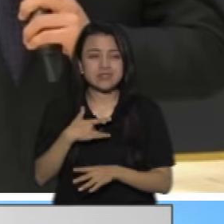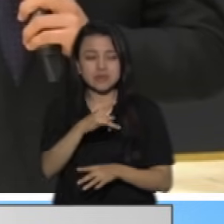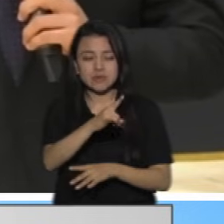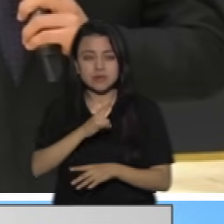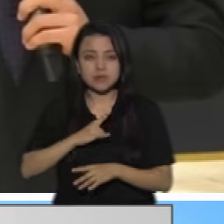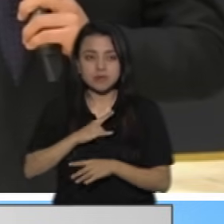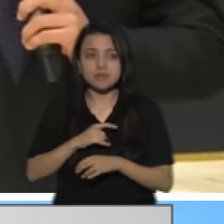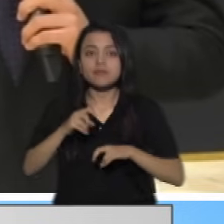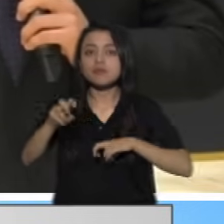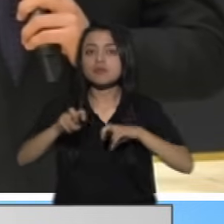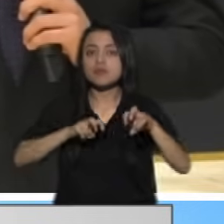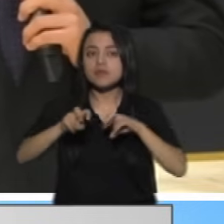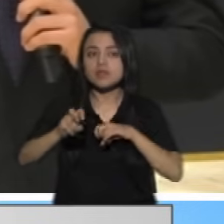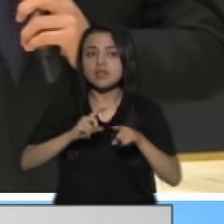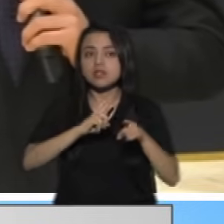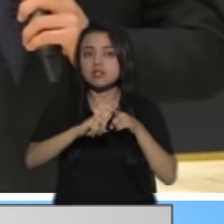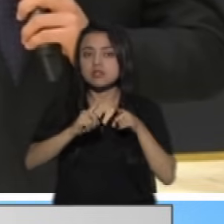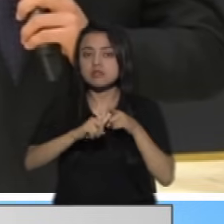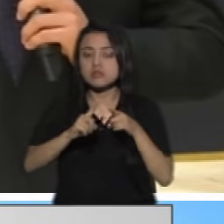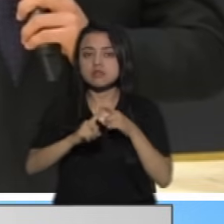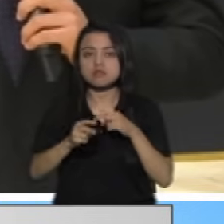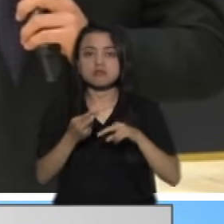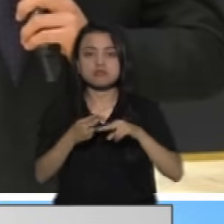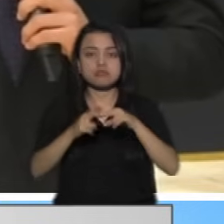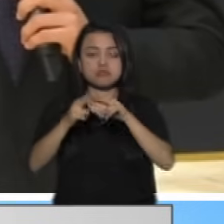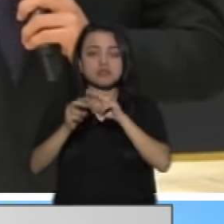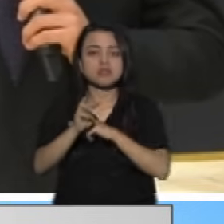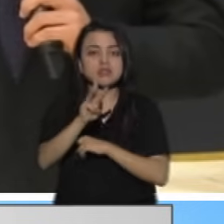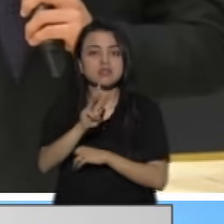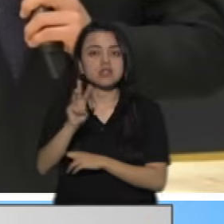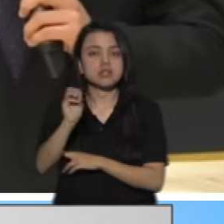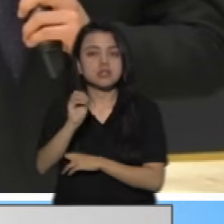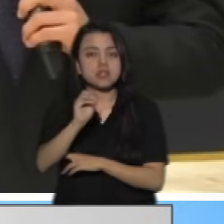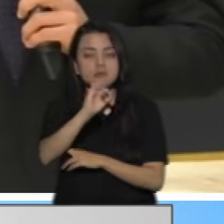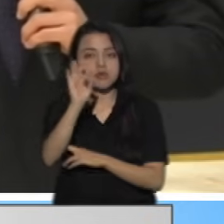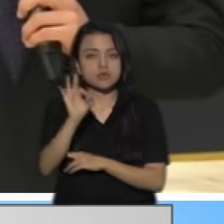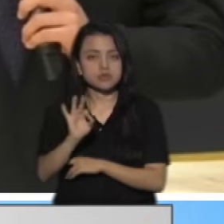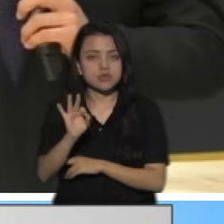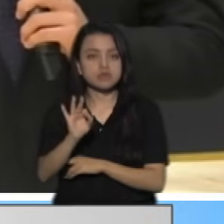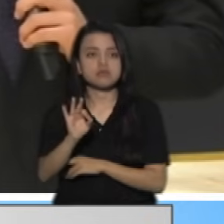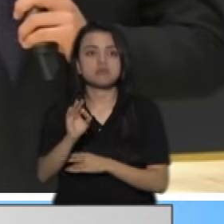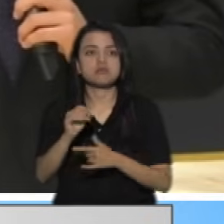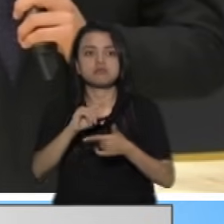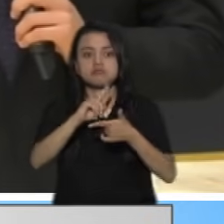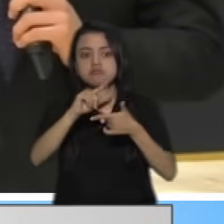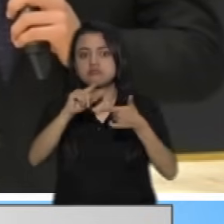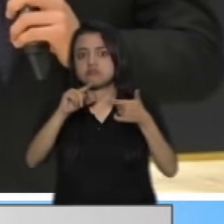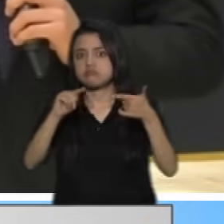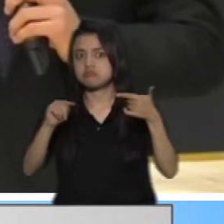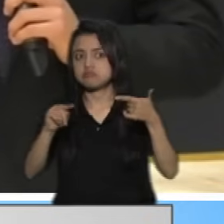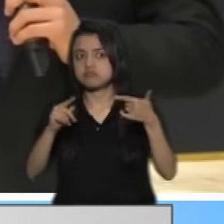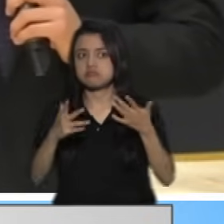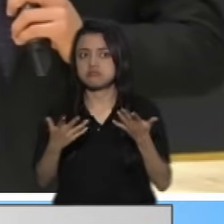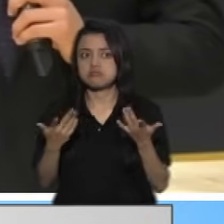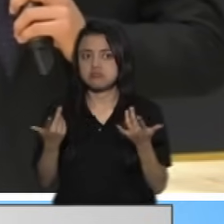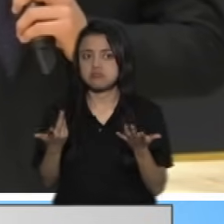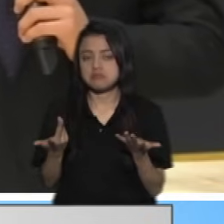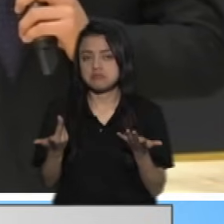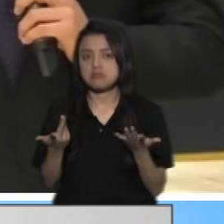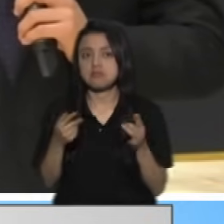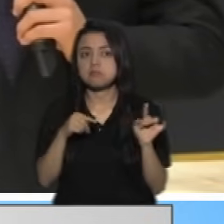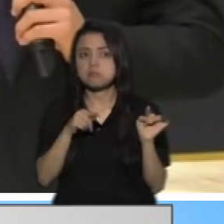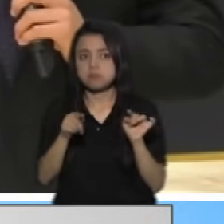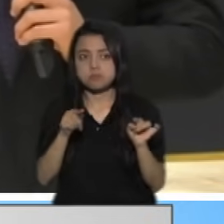la satisfacción con Transmilenio, que es aproximadamente del 30%, que a pesar de que es la más baja en todos los métodos de transporte que se utilizan en Bogotá,